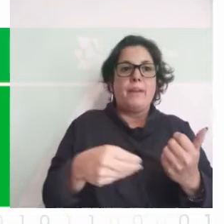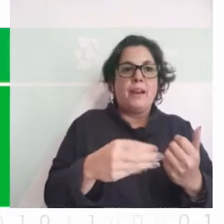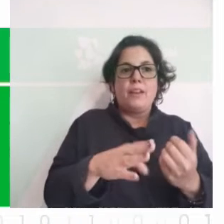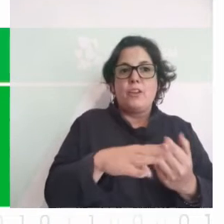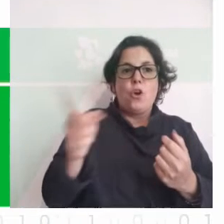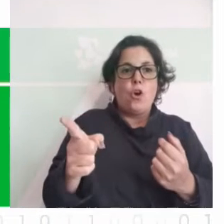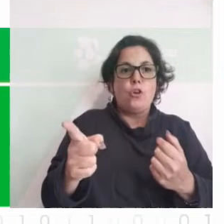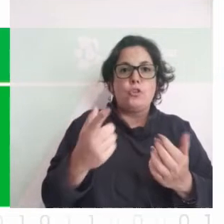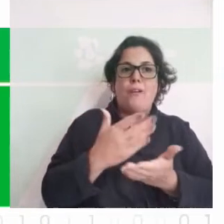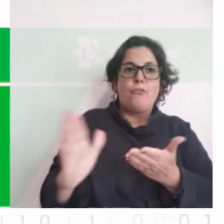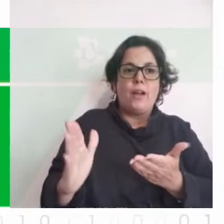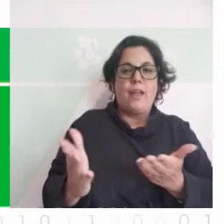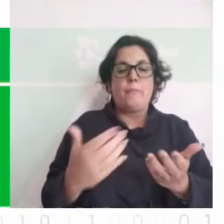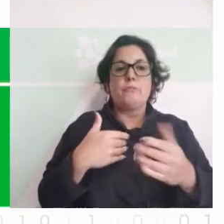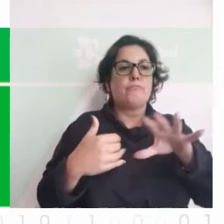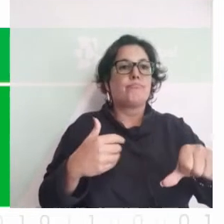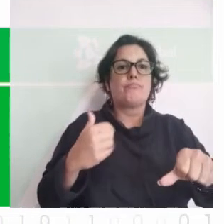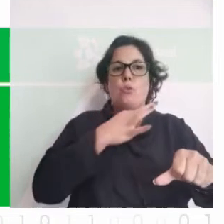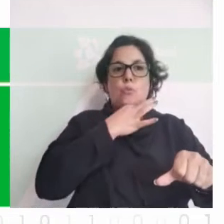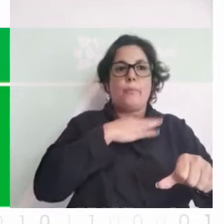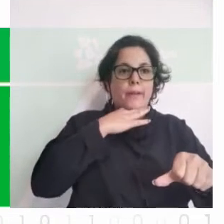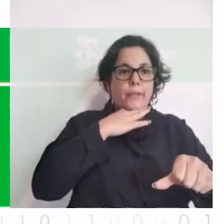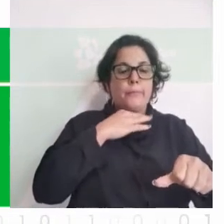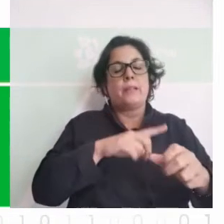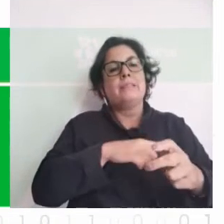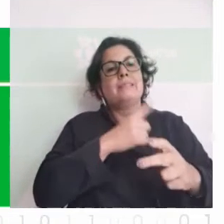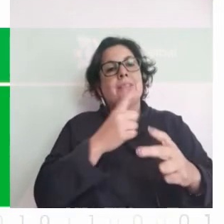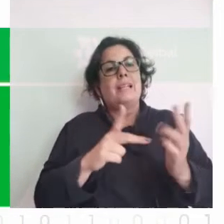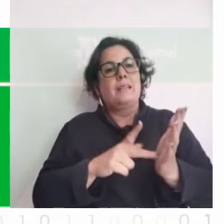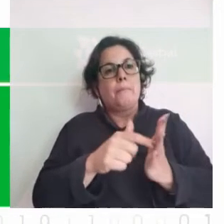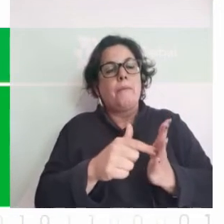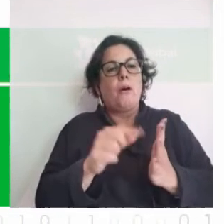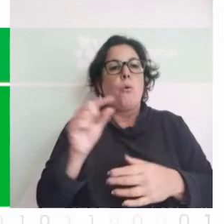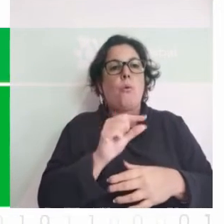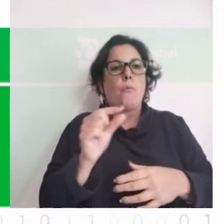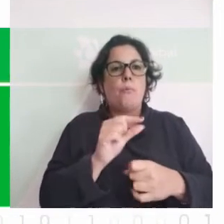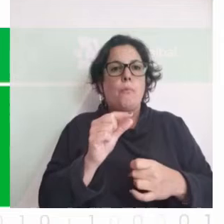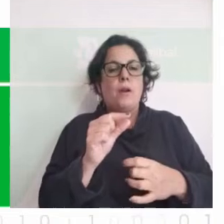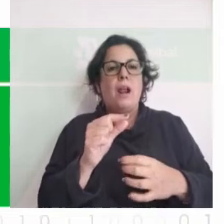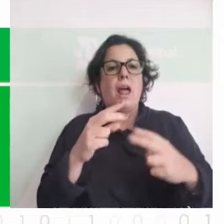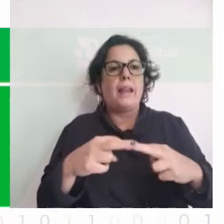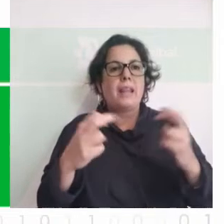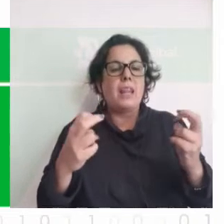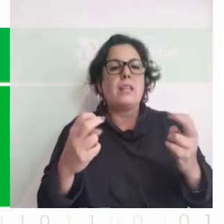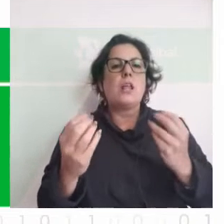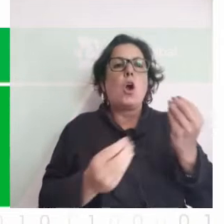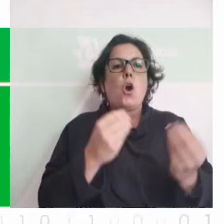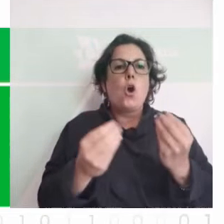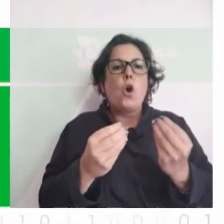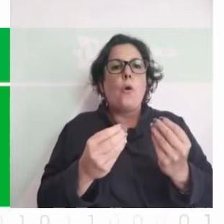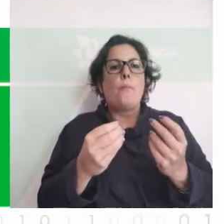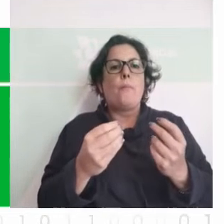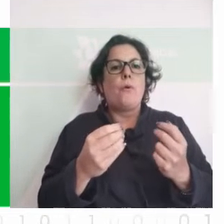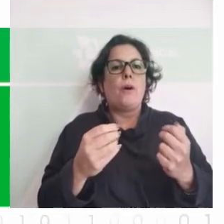los dejaba sin lugar. Entonces, el siguiente paso era un poco analizar cómo hacíamos la asignación